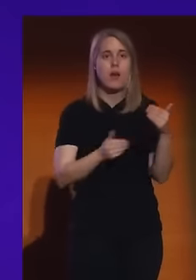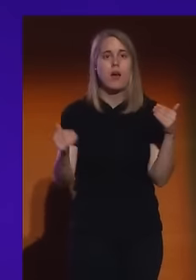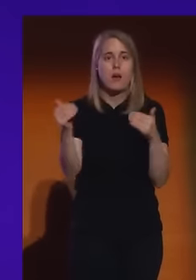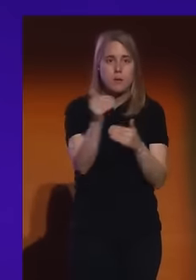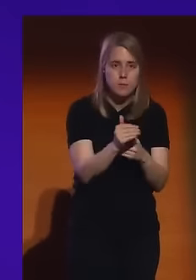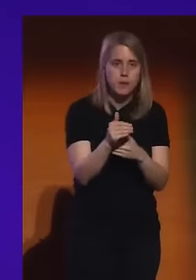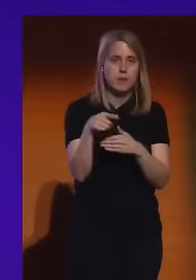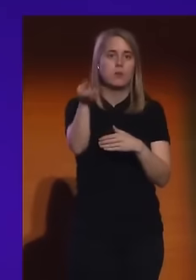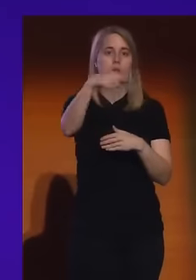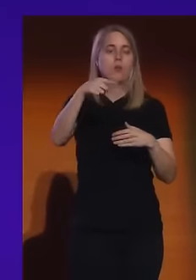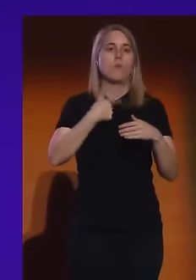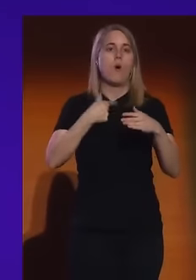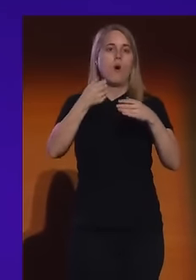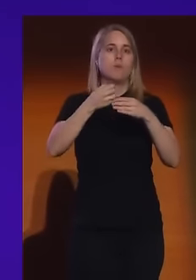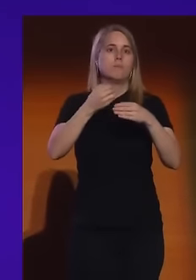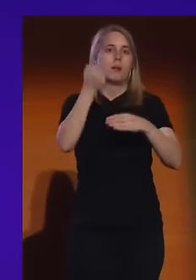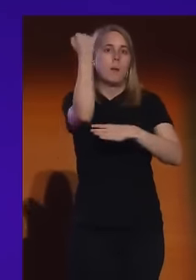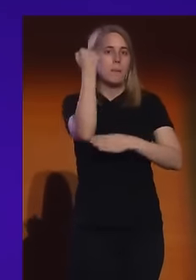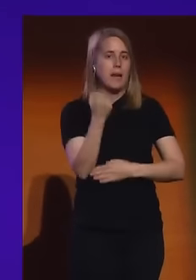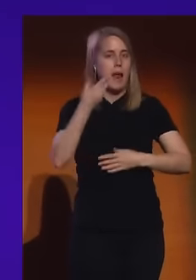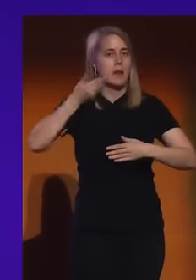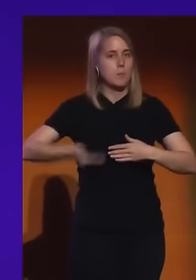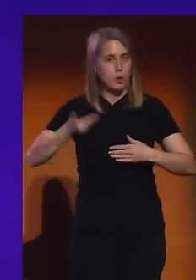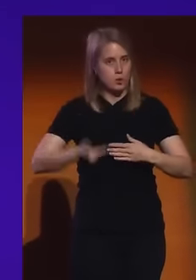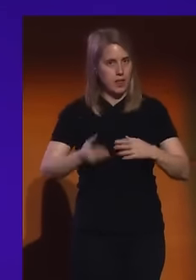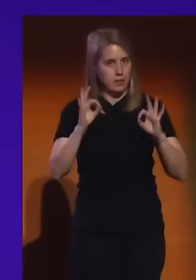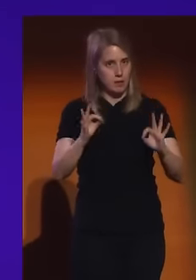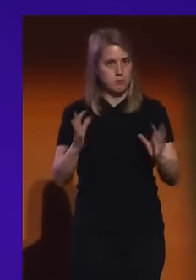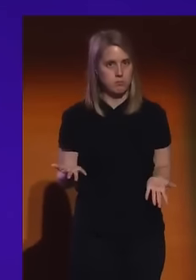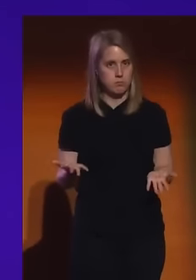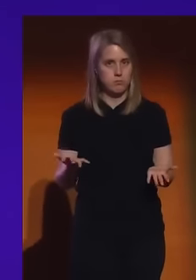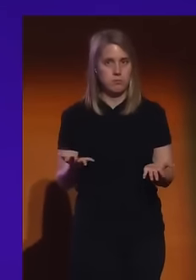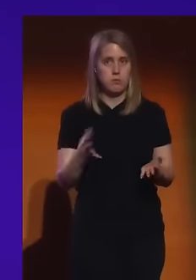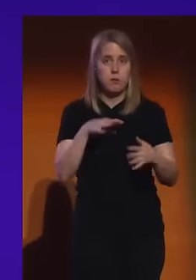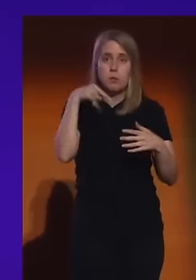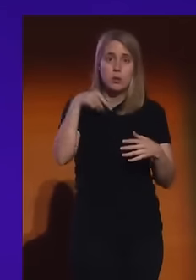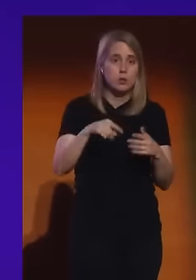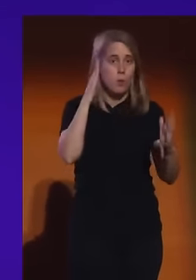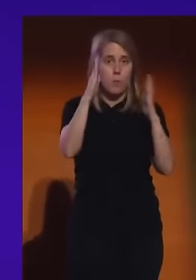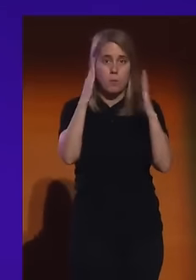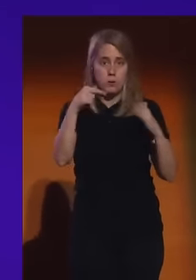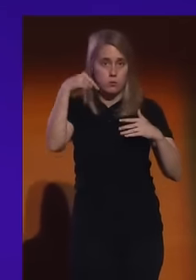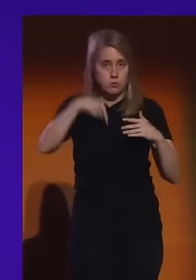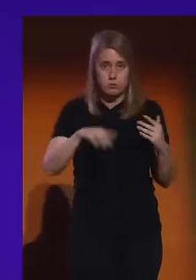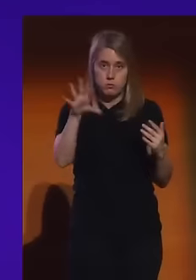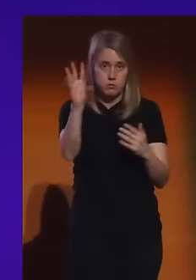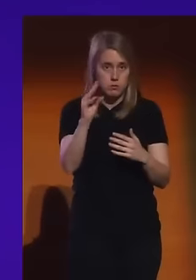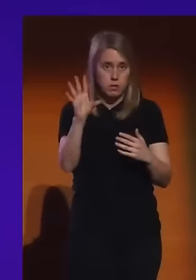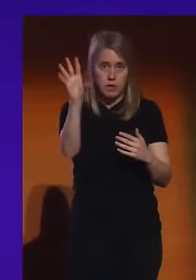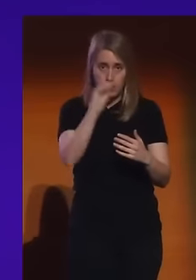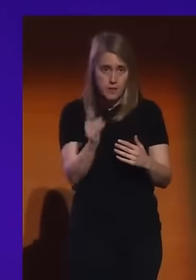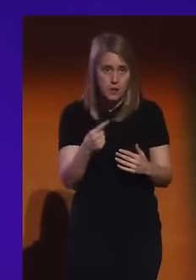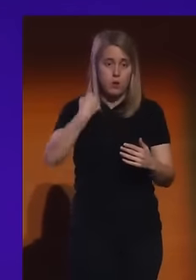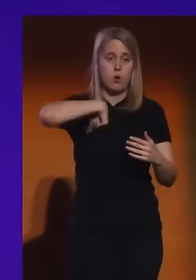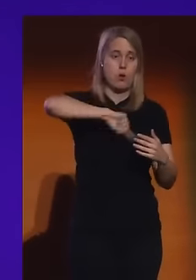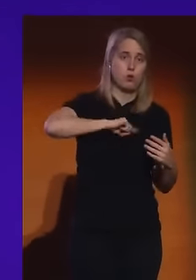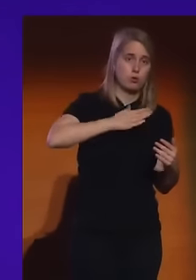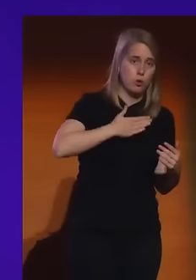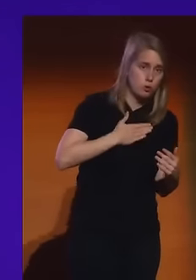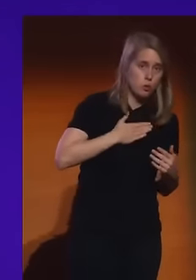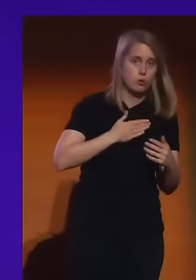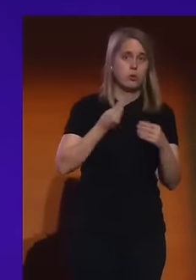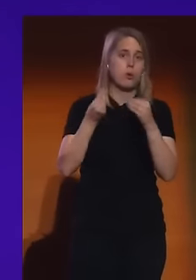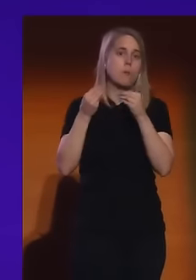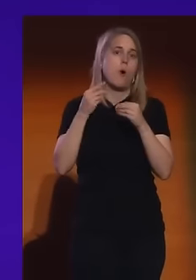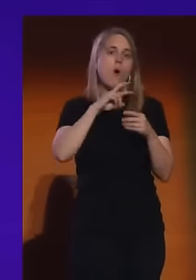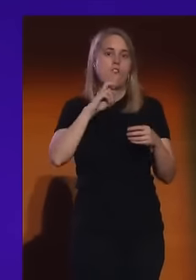zabe nagusi bat izango da horregatik ez Dago momentu hau uler zerik gu eta eta guk ordez